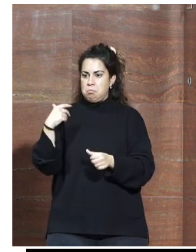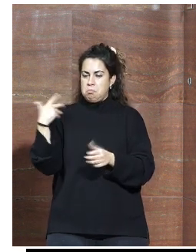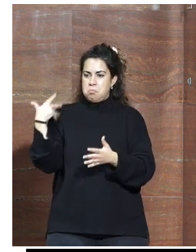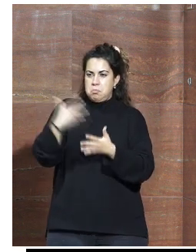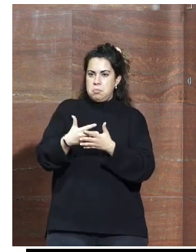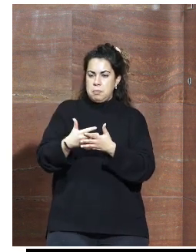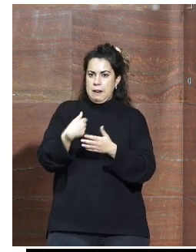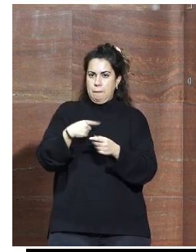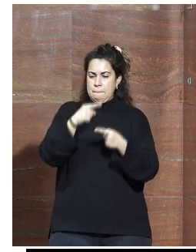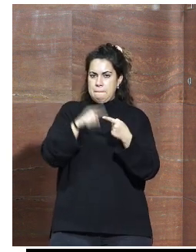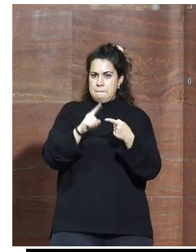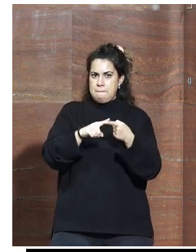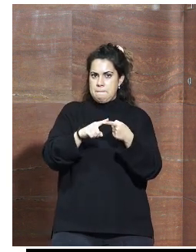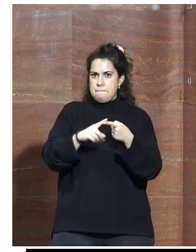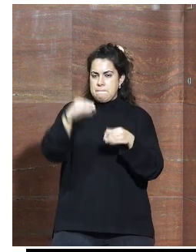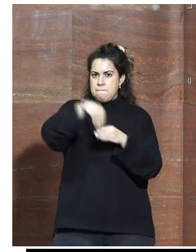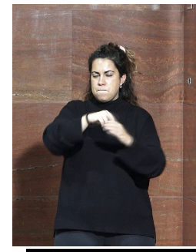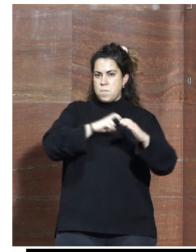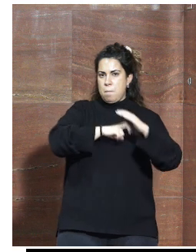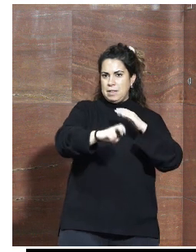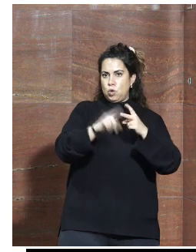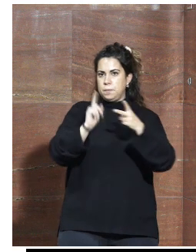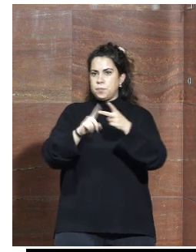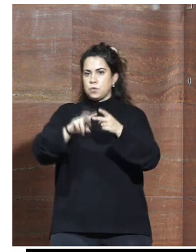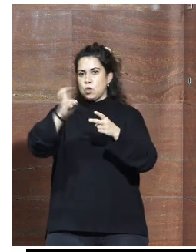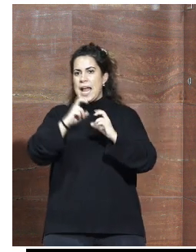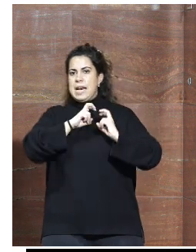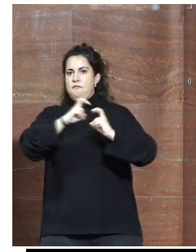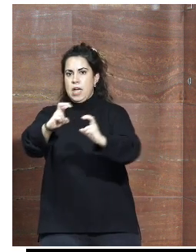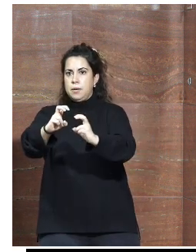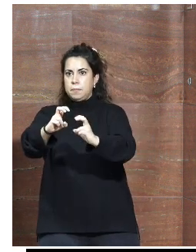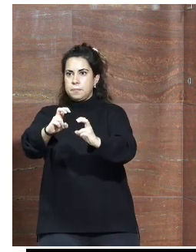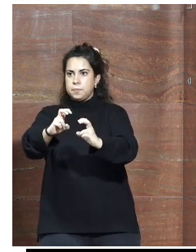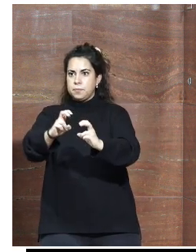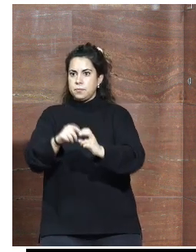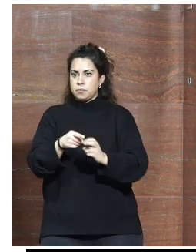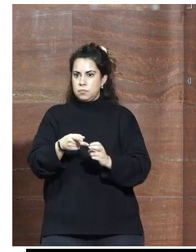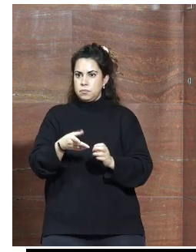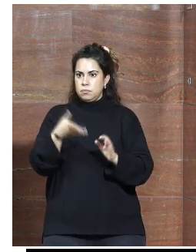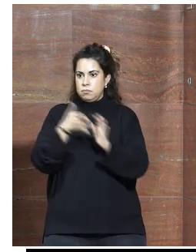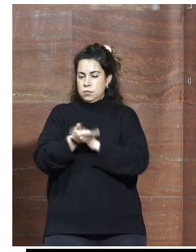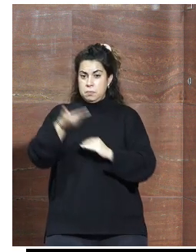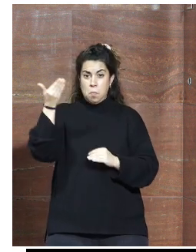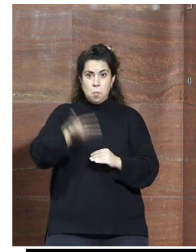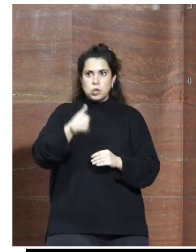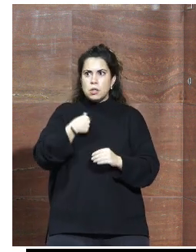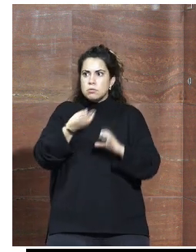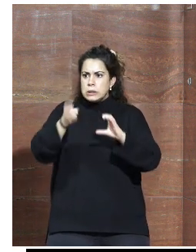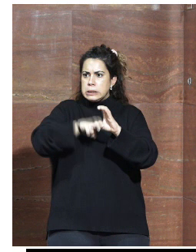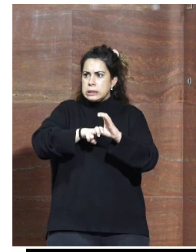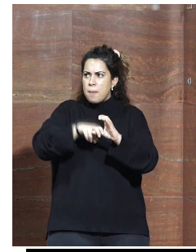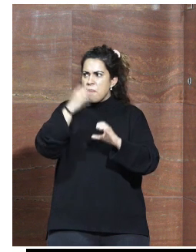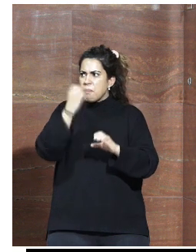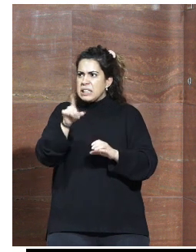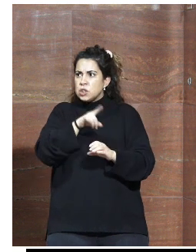uno dentro de Metro de Madrid y otro con Renfe. Y esta era una de las preguntas fundamentales. ¿Cómo sé si voy bien? ¿Cómo sé si